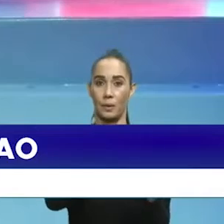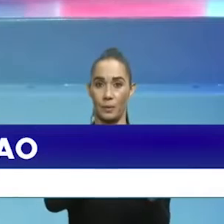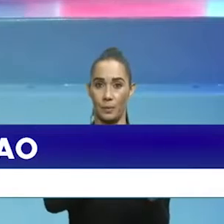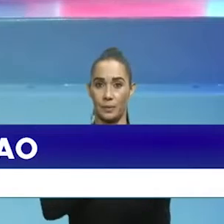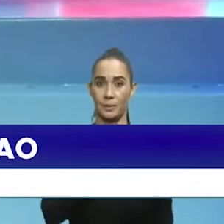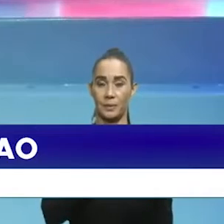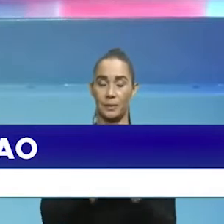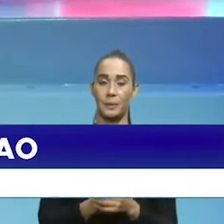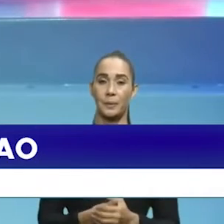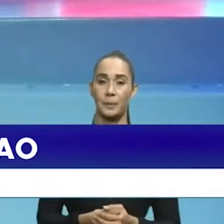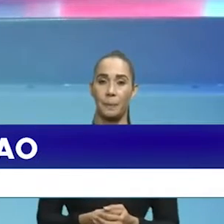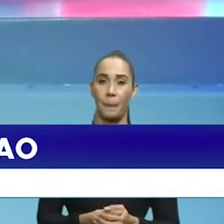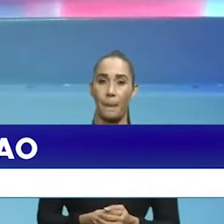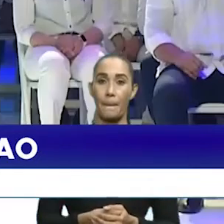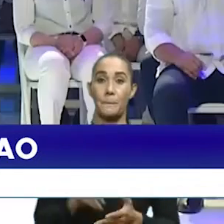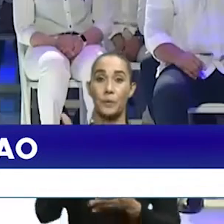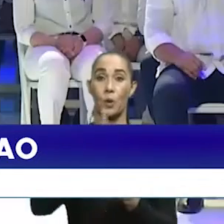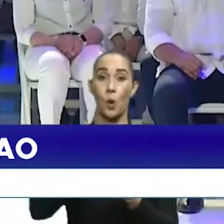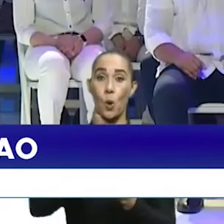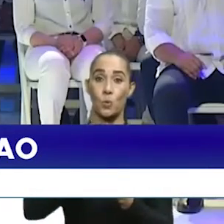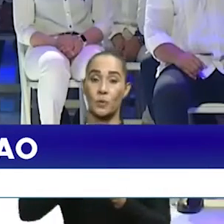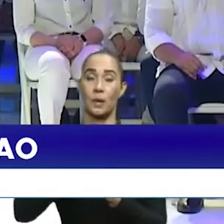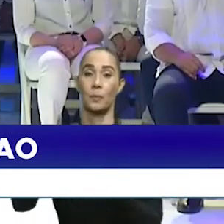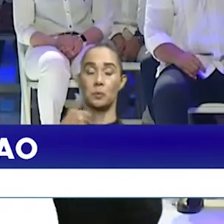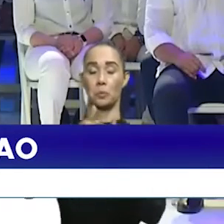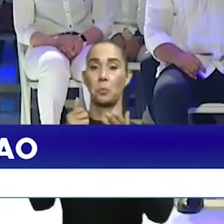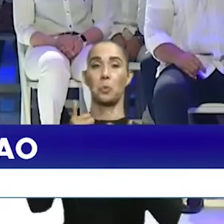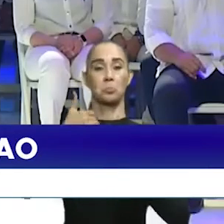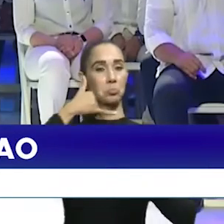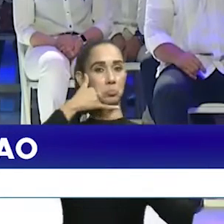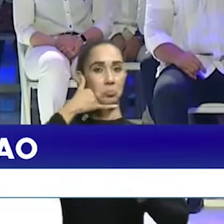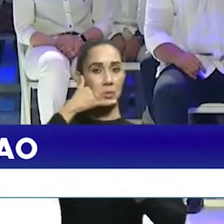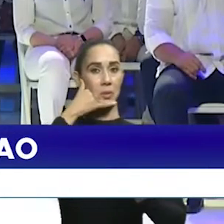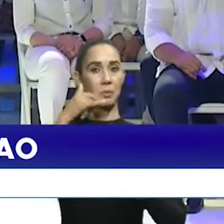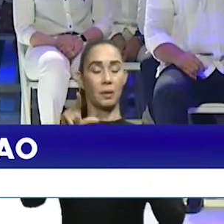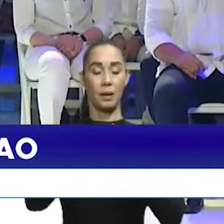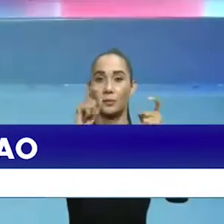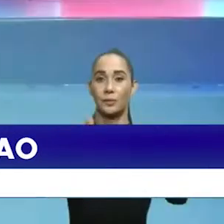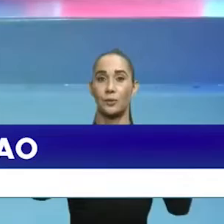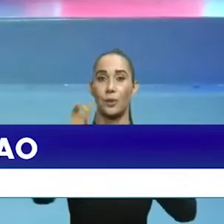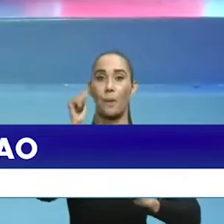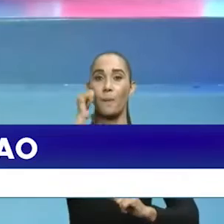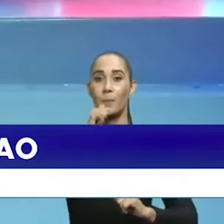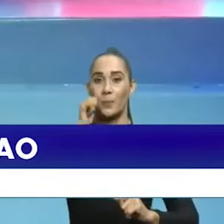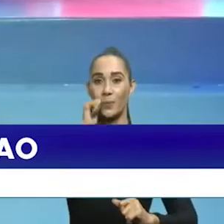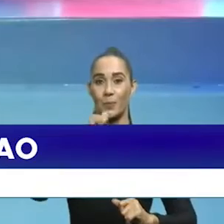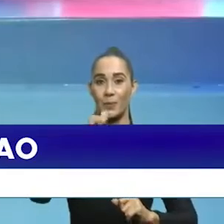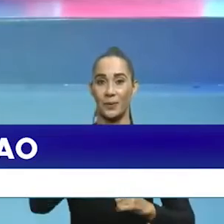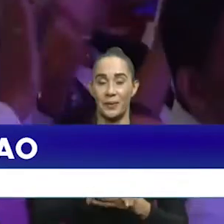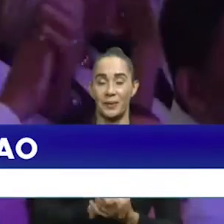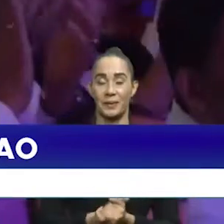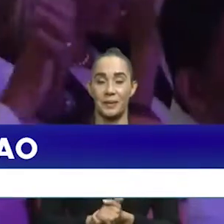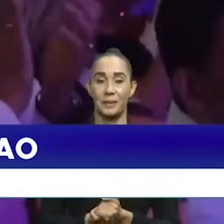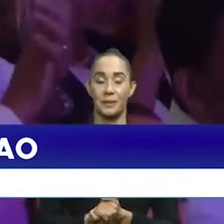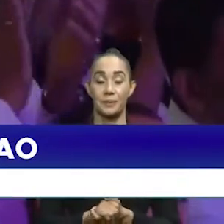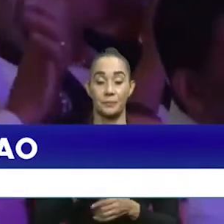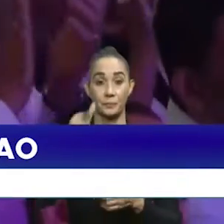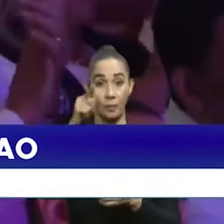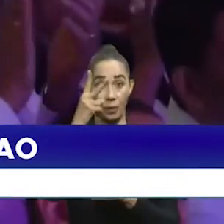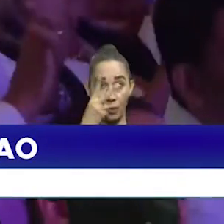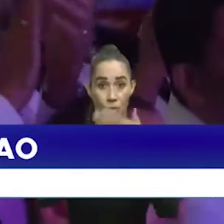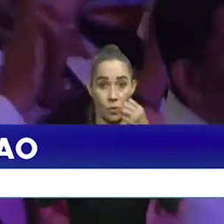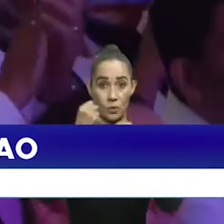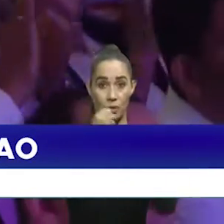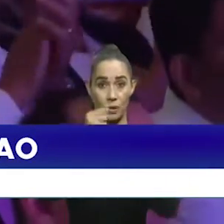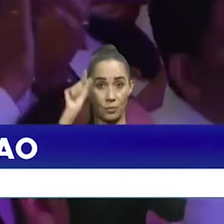Nacional utilizando su propio celular o a través de una página web. Aunque no habló de su repostulación, pero